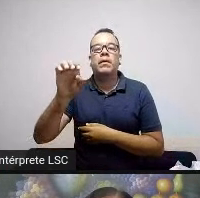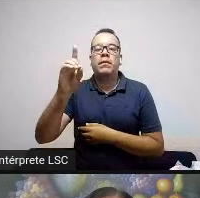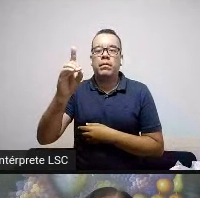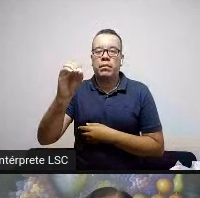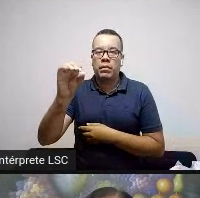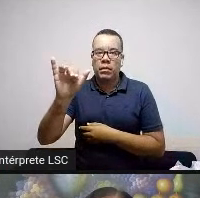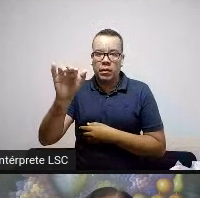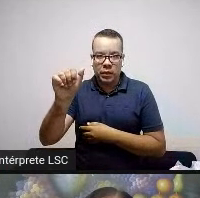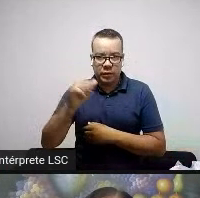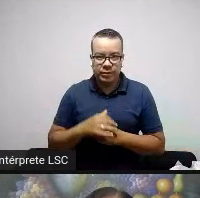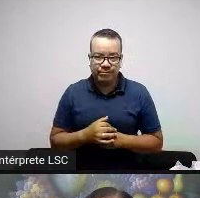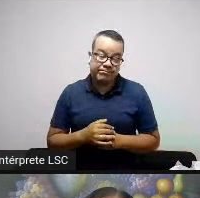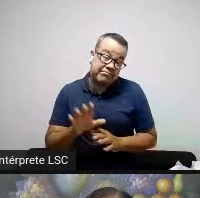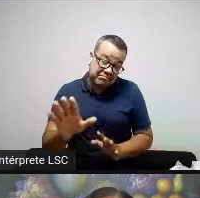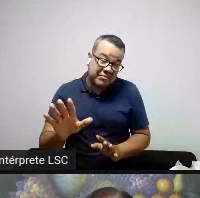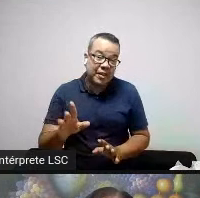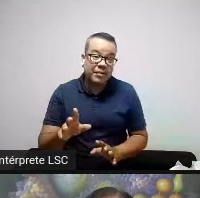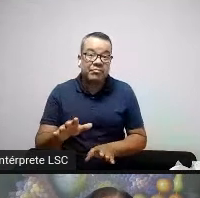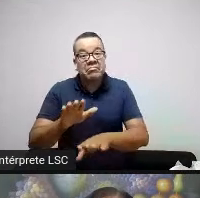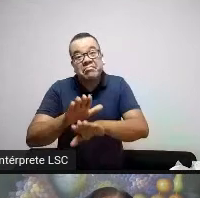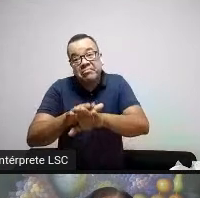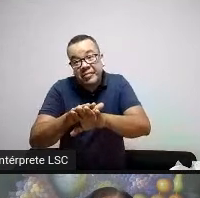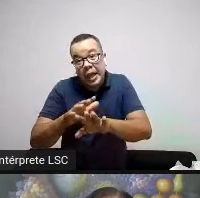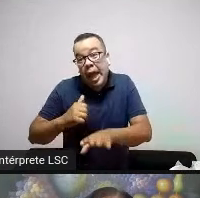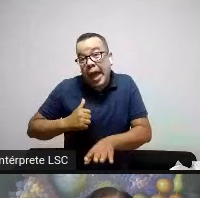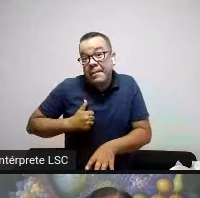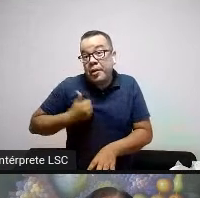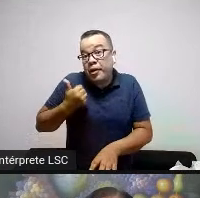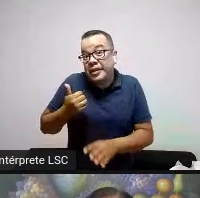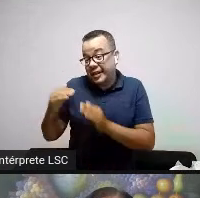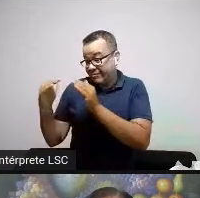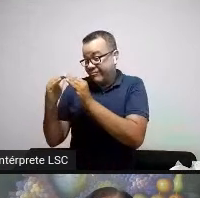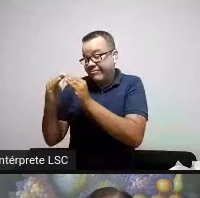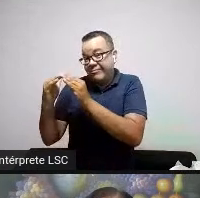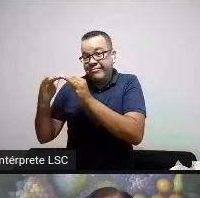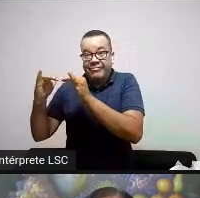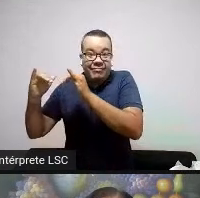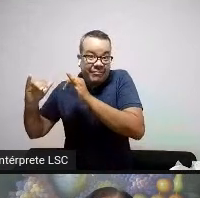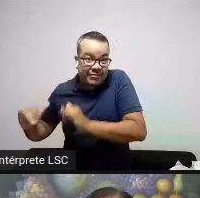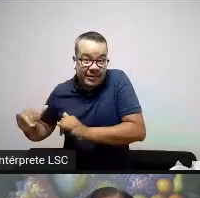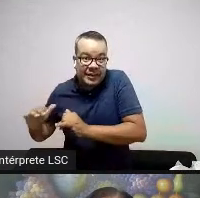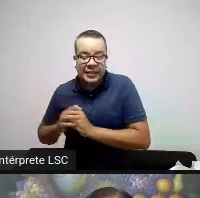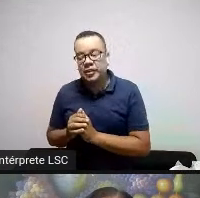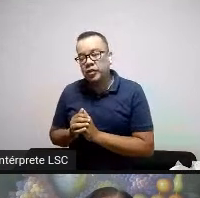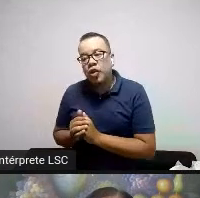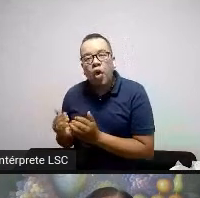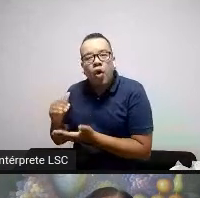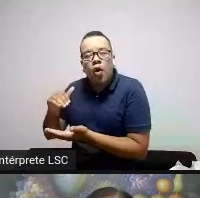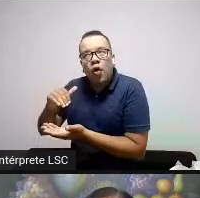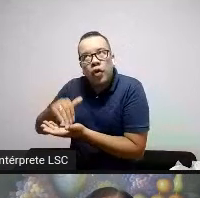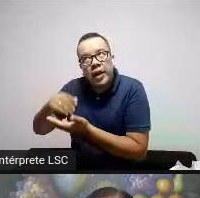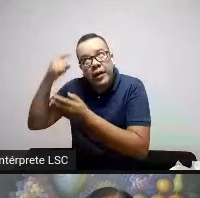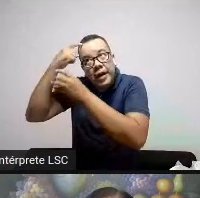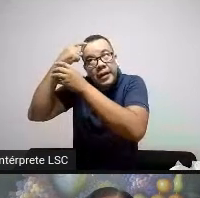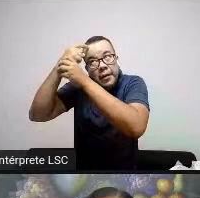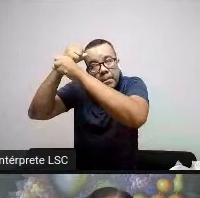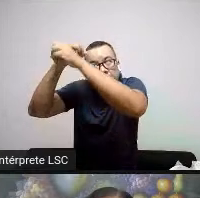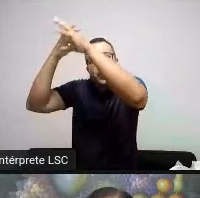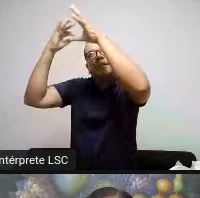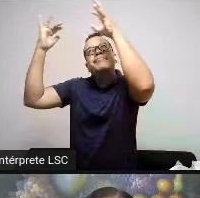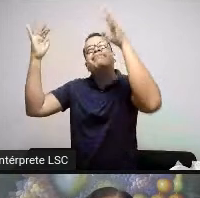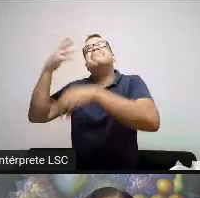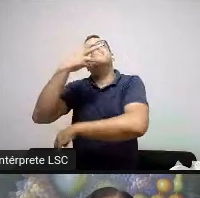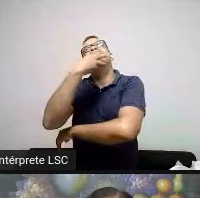hay que aprovechar el encierro para poder volver a soñar, volver a trabajar sobre